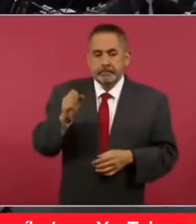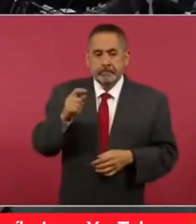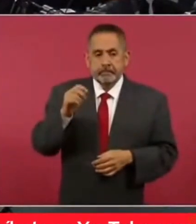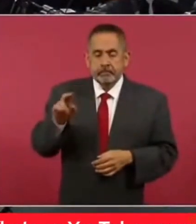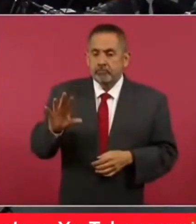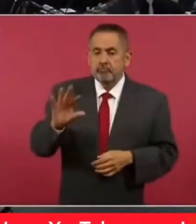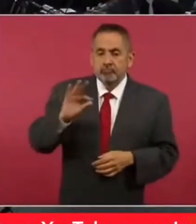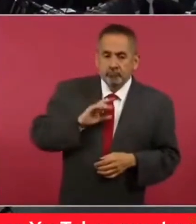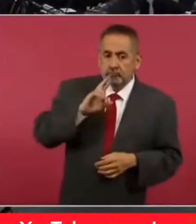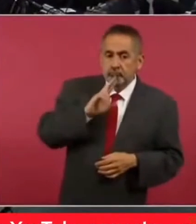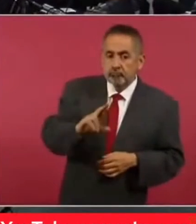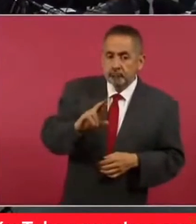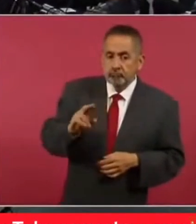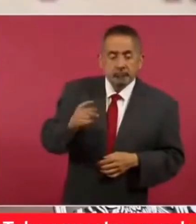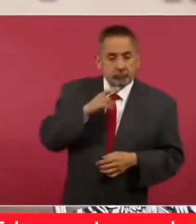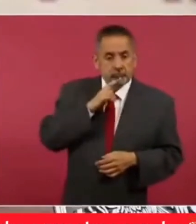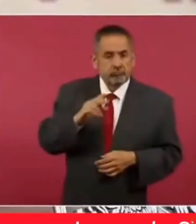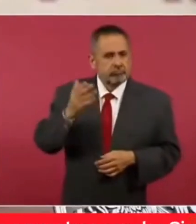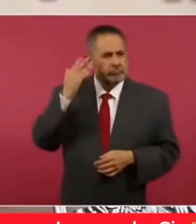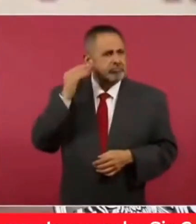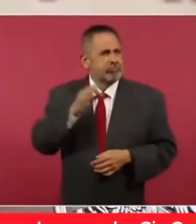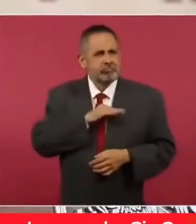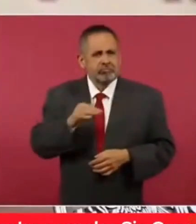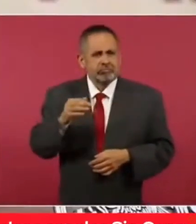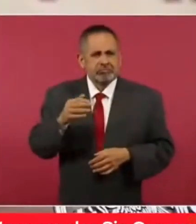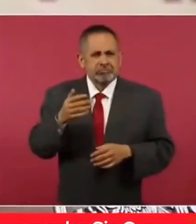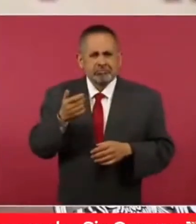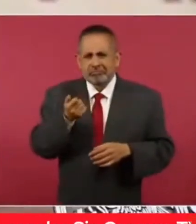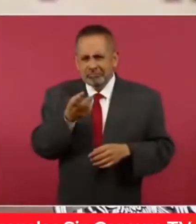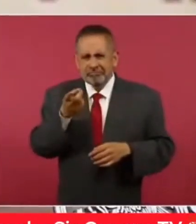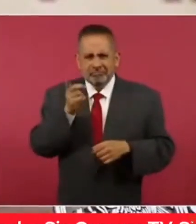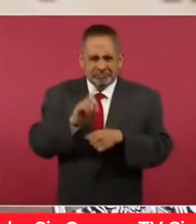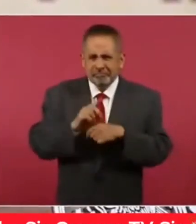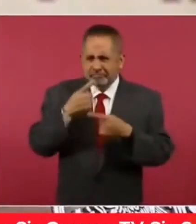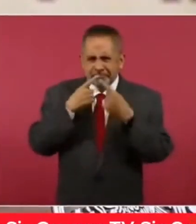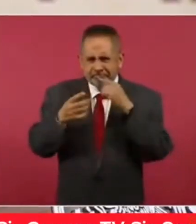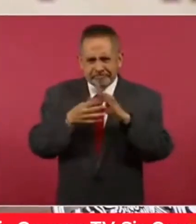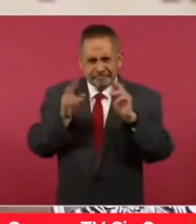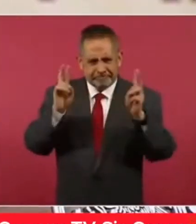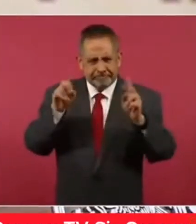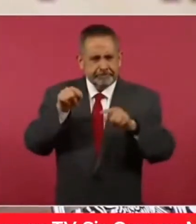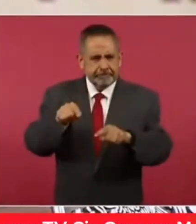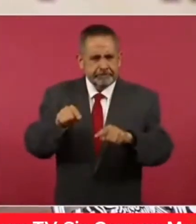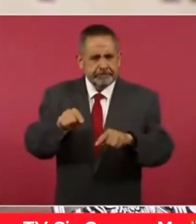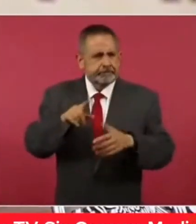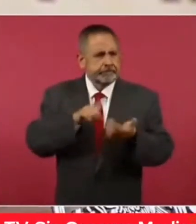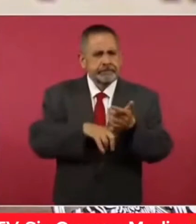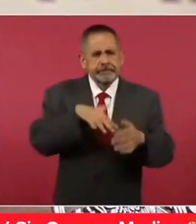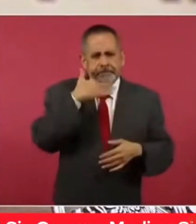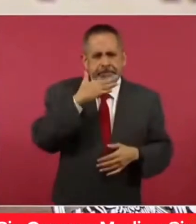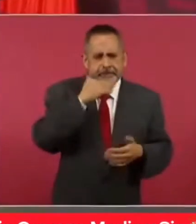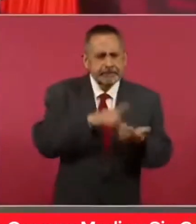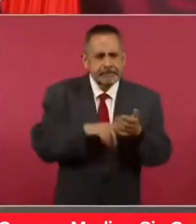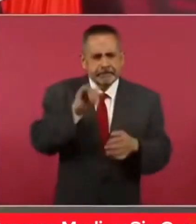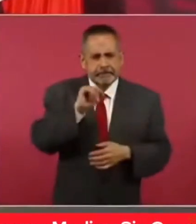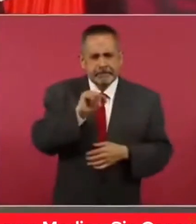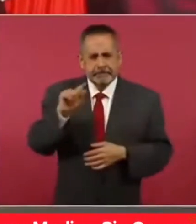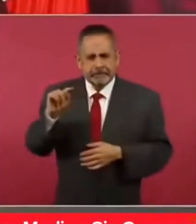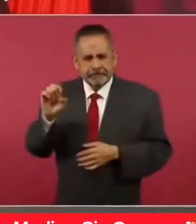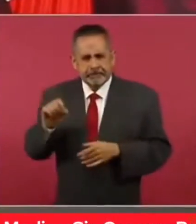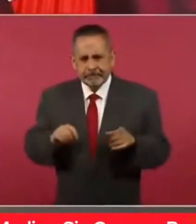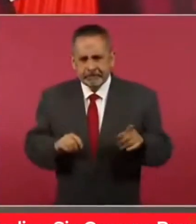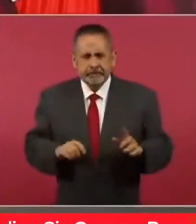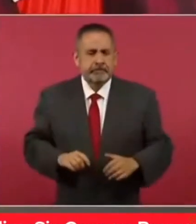Me contestó, porque hace como unos días hablamos de este tema, de la corrupción en el ISSSTE.